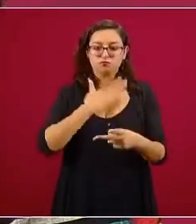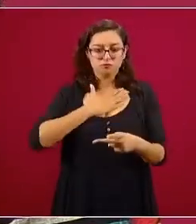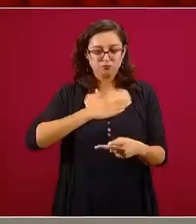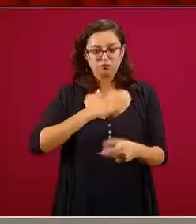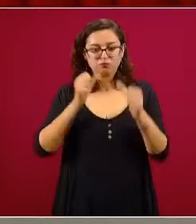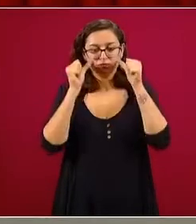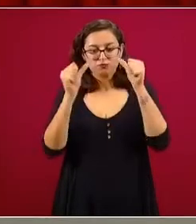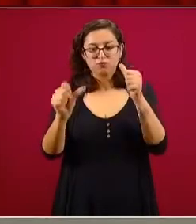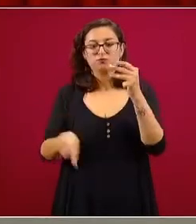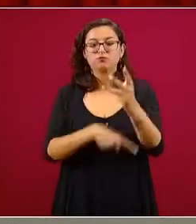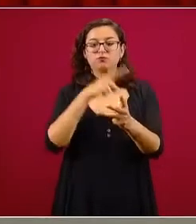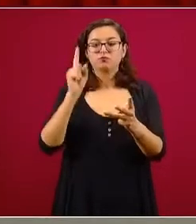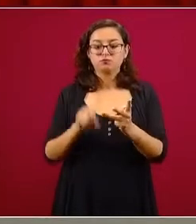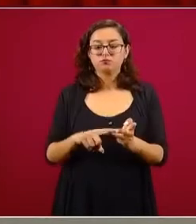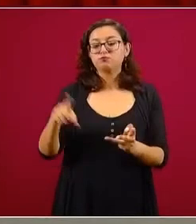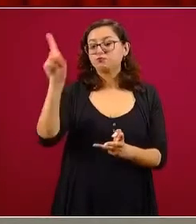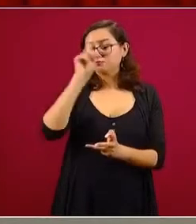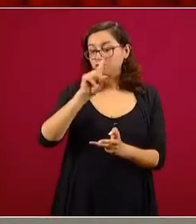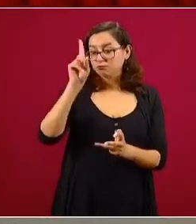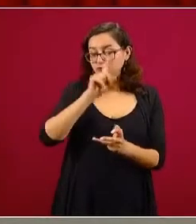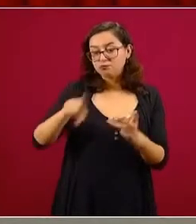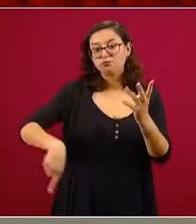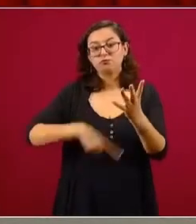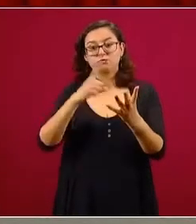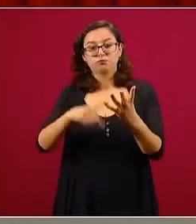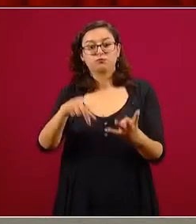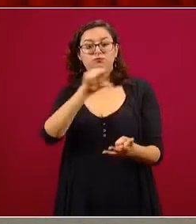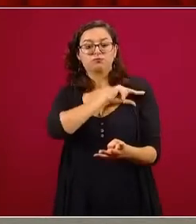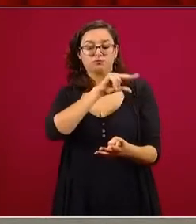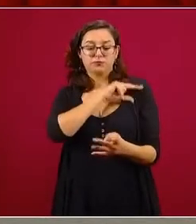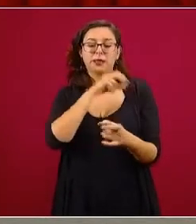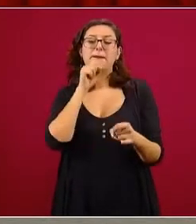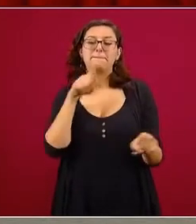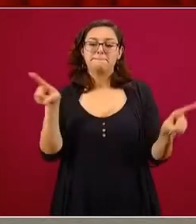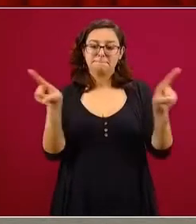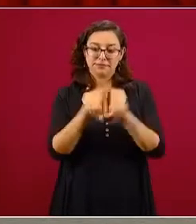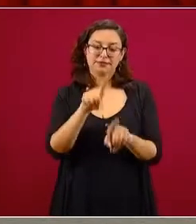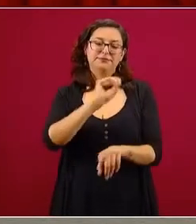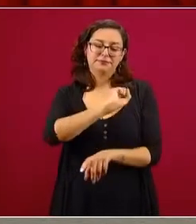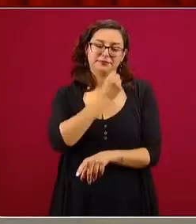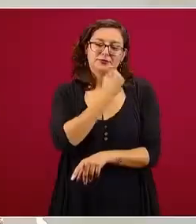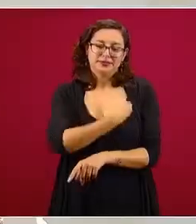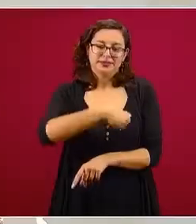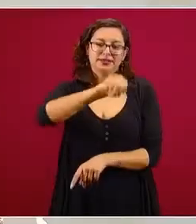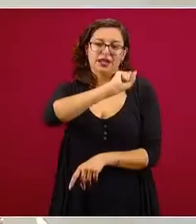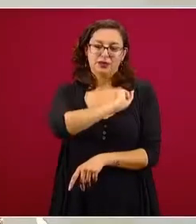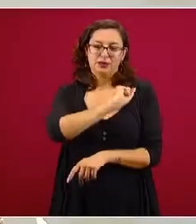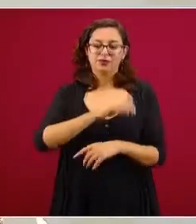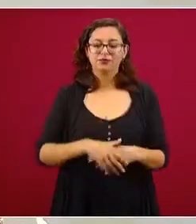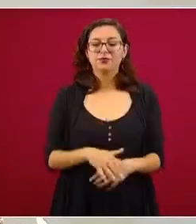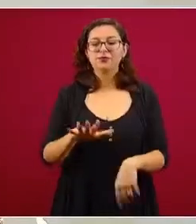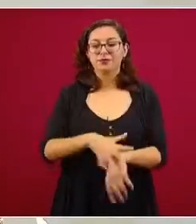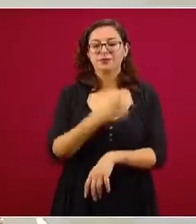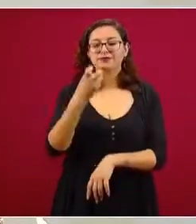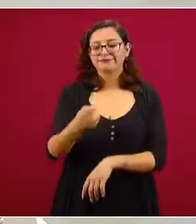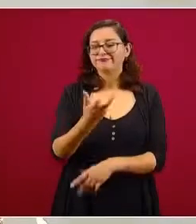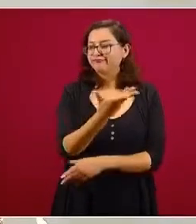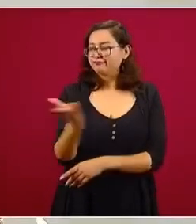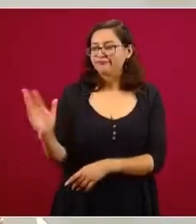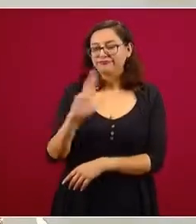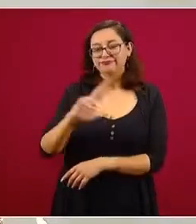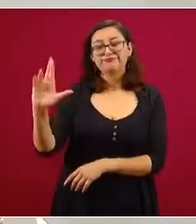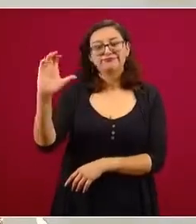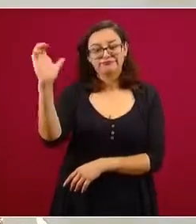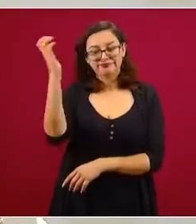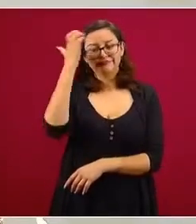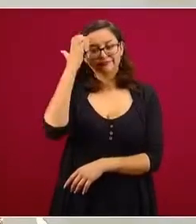justicia, la asistencia, el ámbito privado y, por supuesto, en el ámbito de salud. Entonces, hacemos el reconocimiento a nuestros colegas en